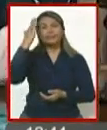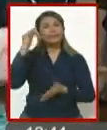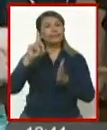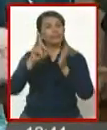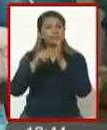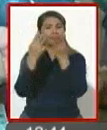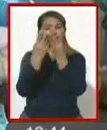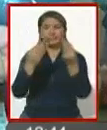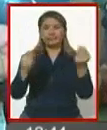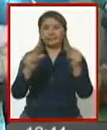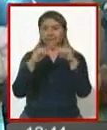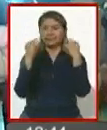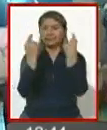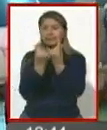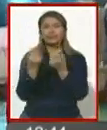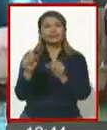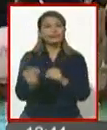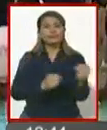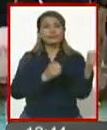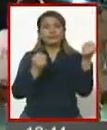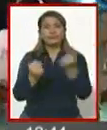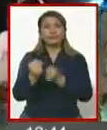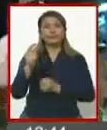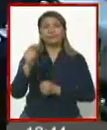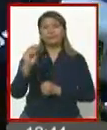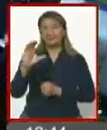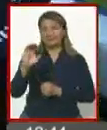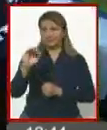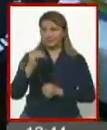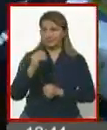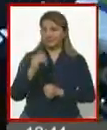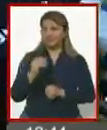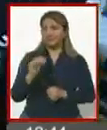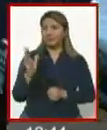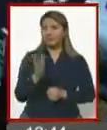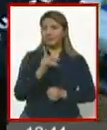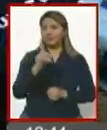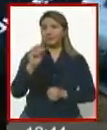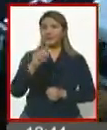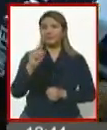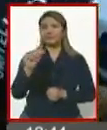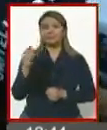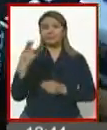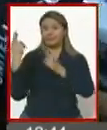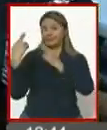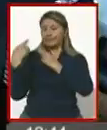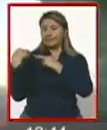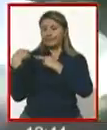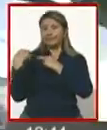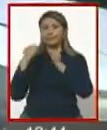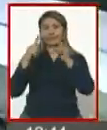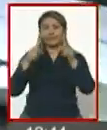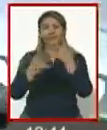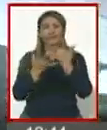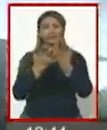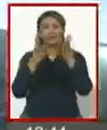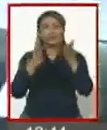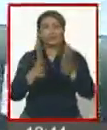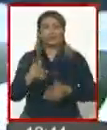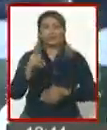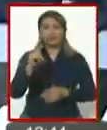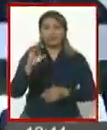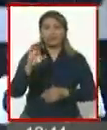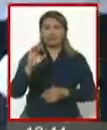después que desapareció este grupo de poder, el señor Tico Lozada ha sido el que, podemos decir, como el encargado de los privados de libertad, ¿no? Se conoce que